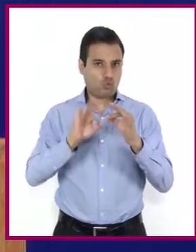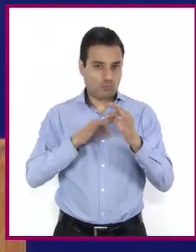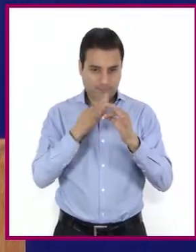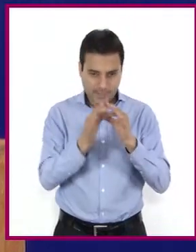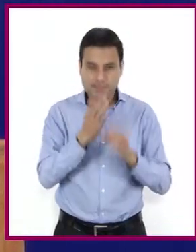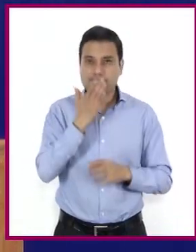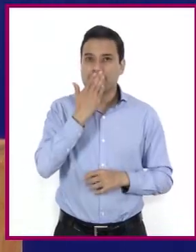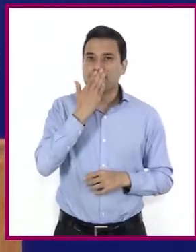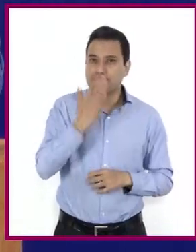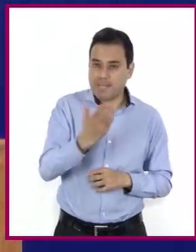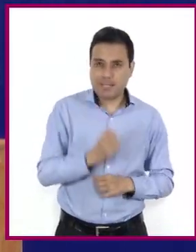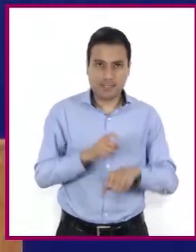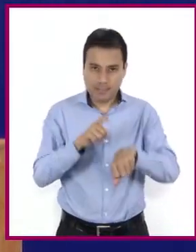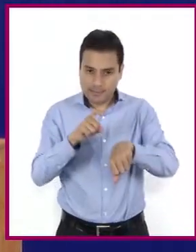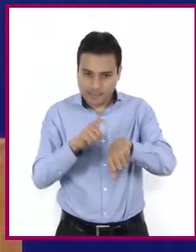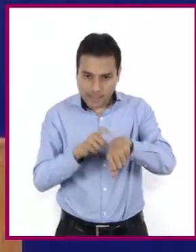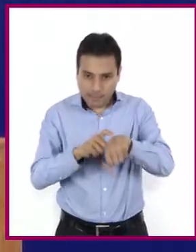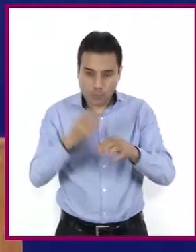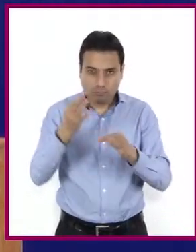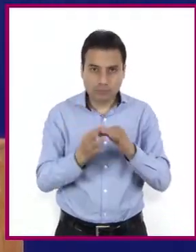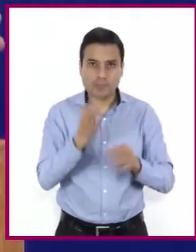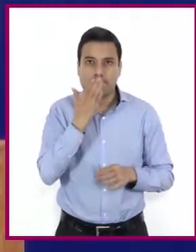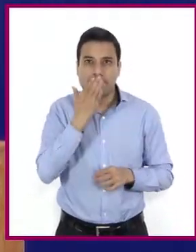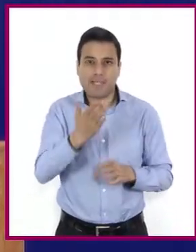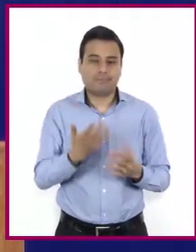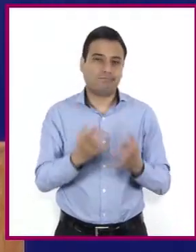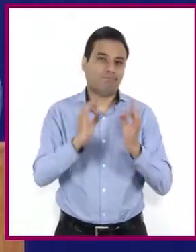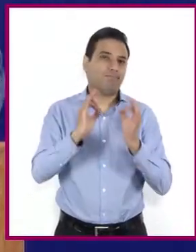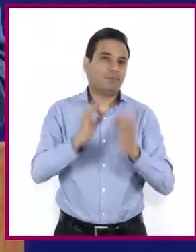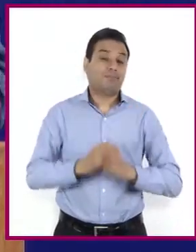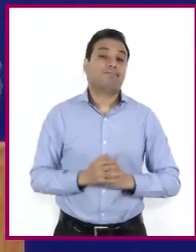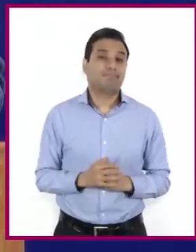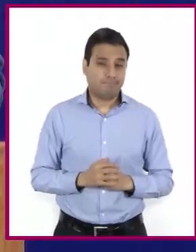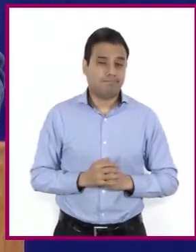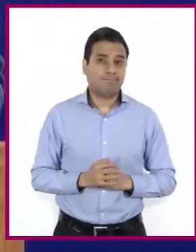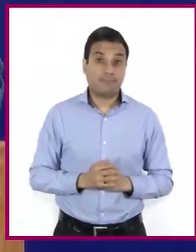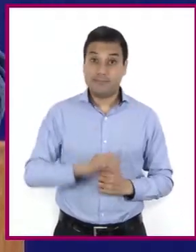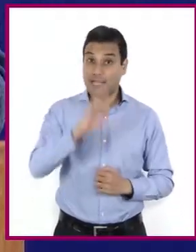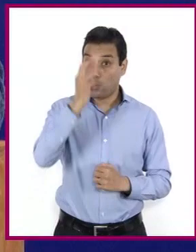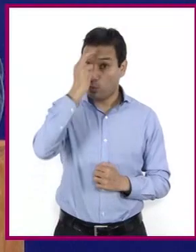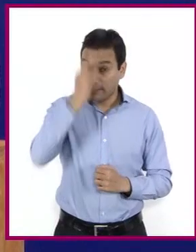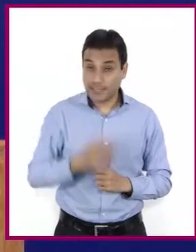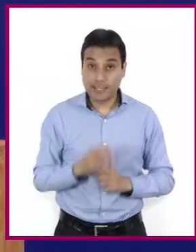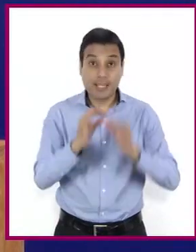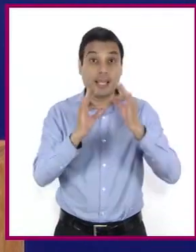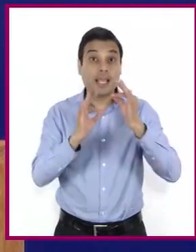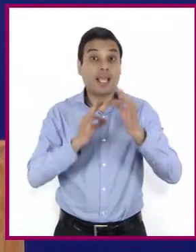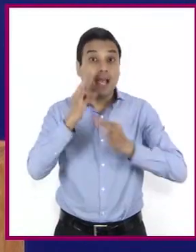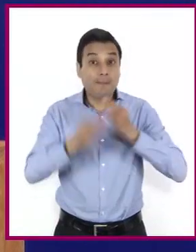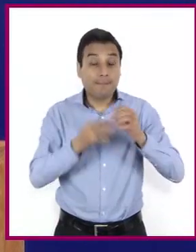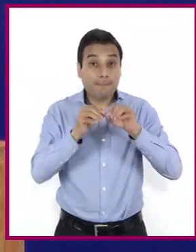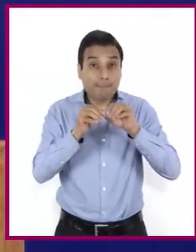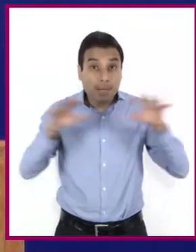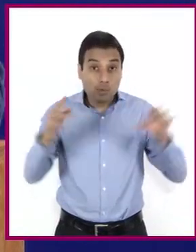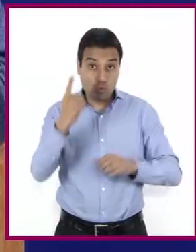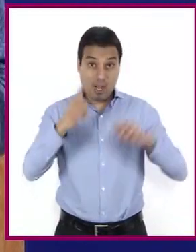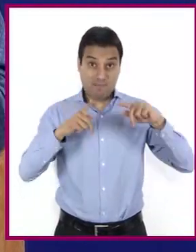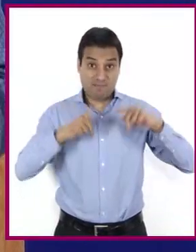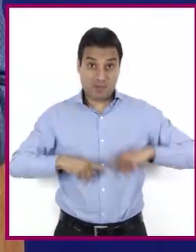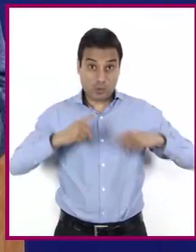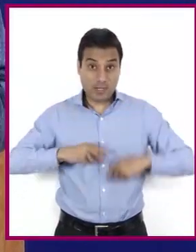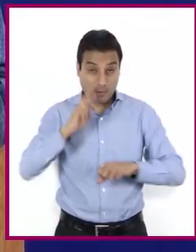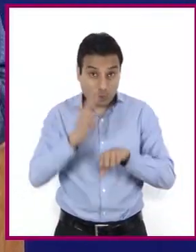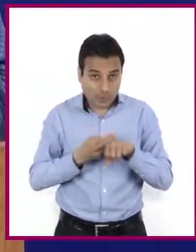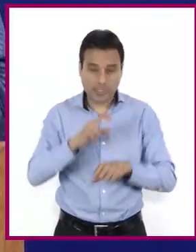y evitando desilusiones, porque las cosas no salieron como queríamos. Recuerden que las campañas no dependen de una sola persona, sino